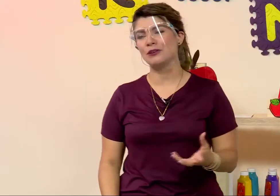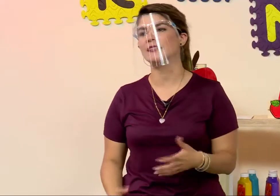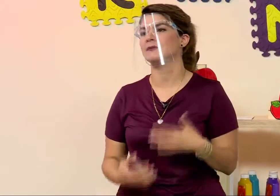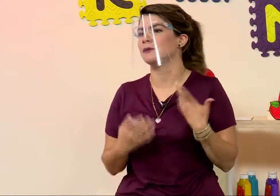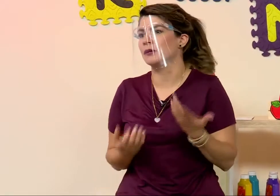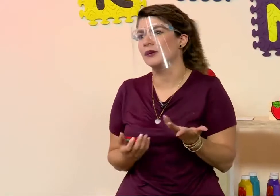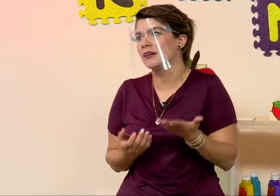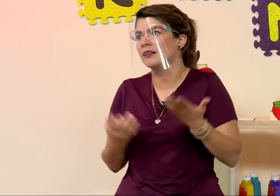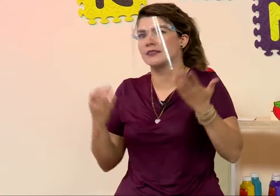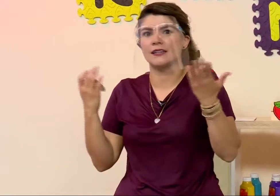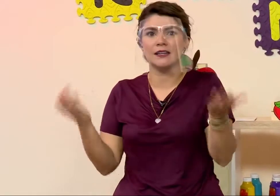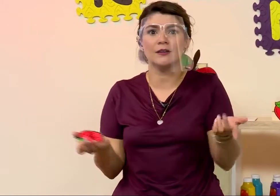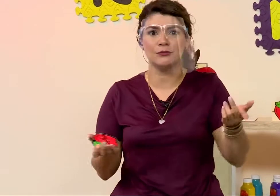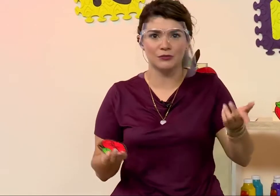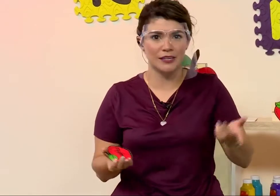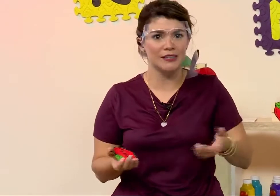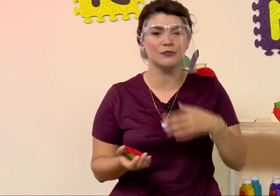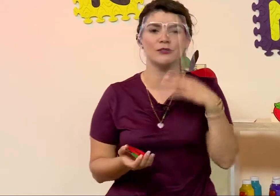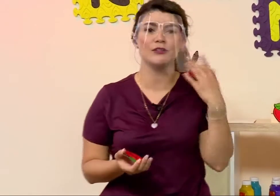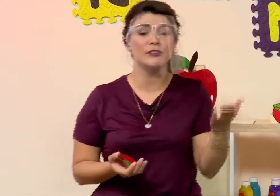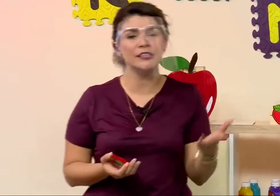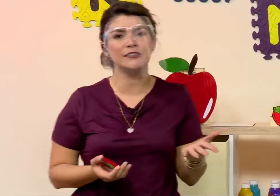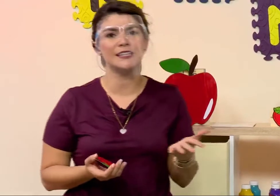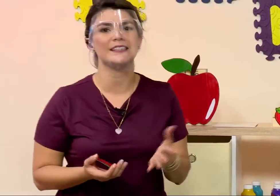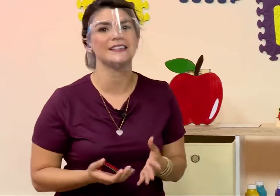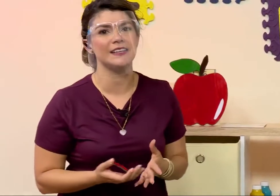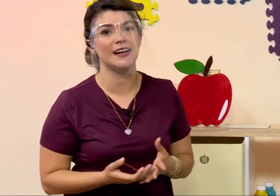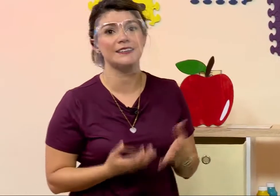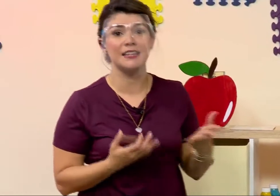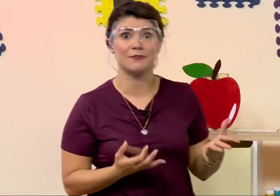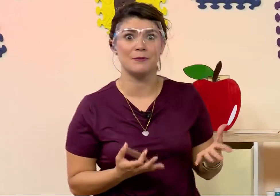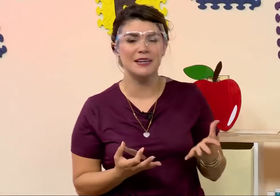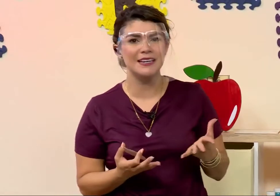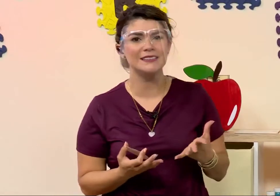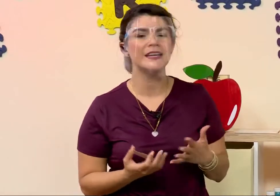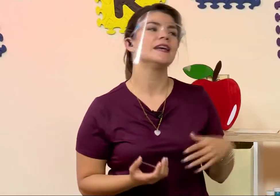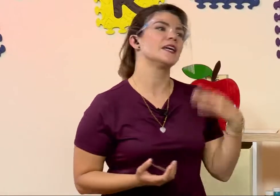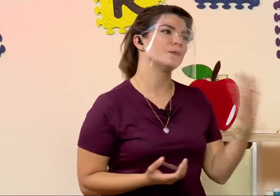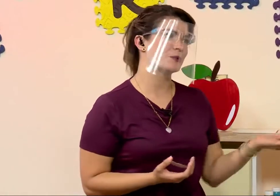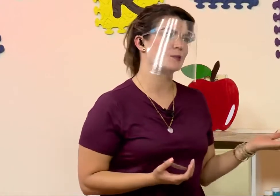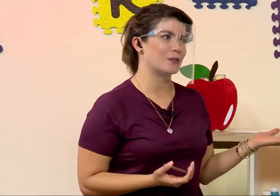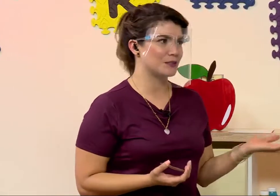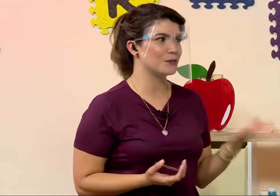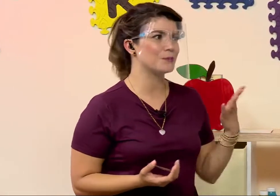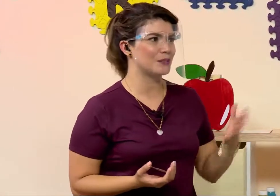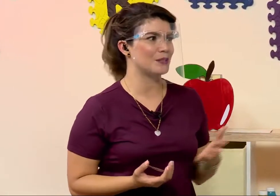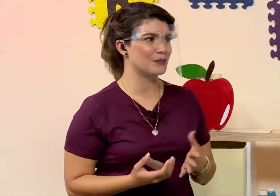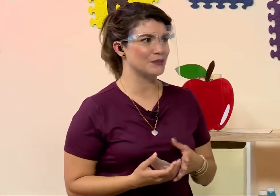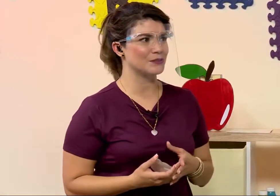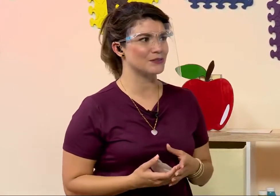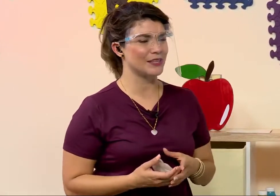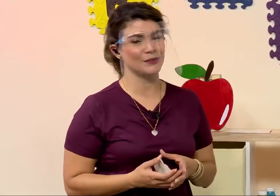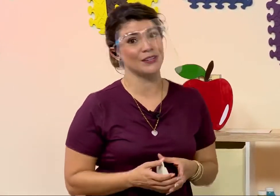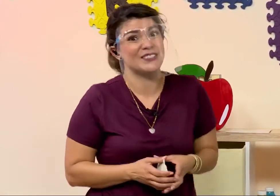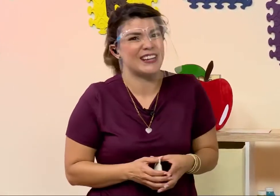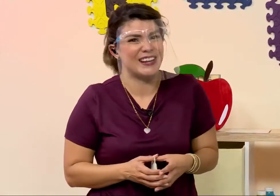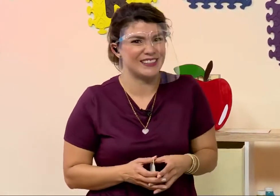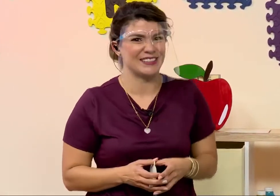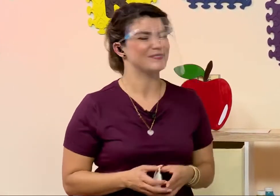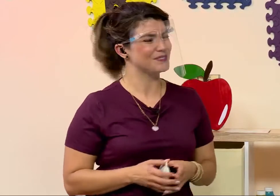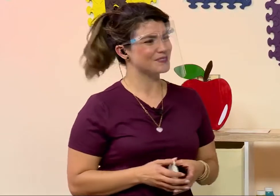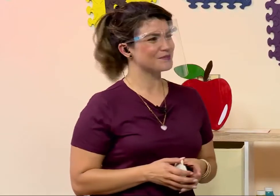muy felices, primero que nada, de estar aquí con ustedes, con todos los niños y las niñas en casa y las familias, y por supuesto compartir otra vez con Sergio, que